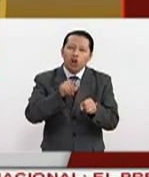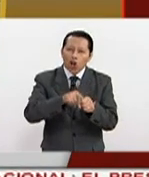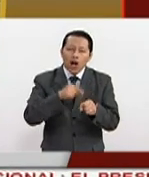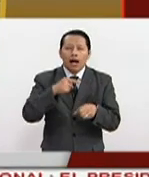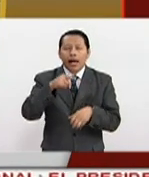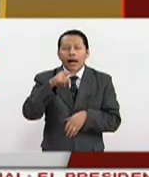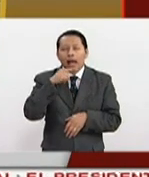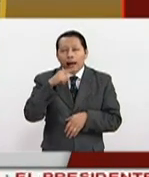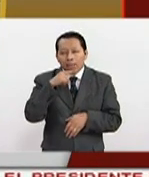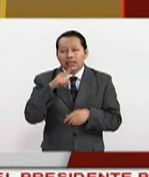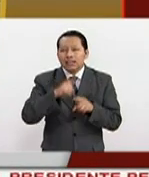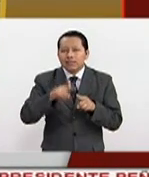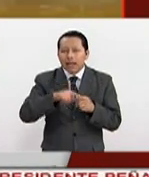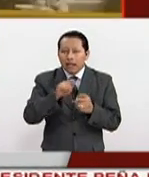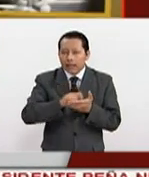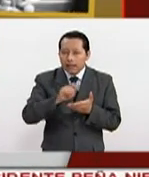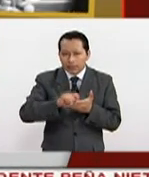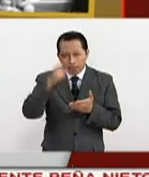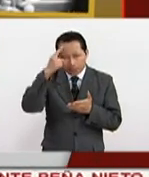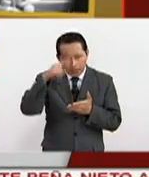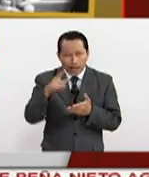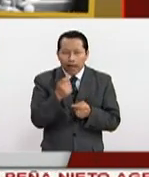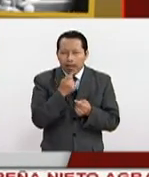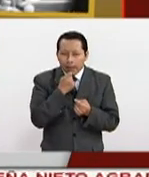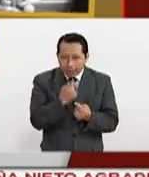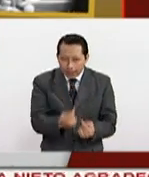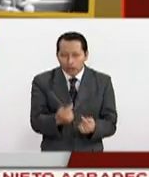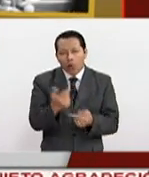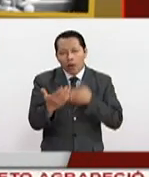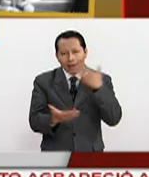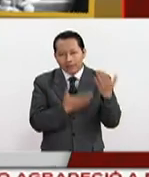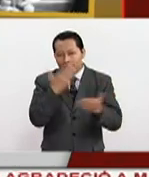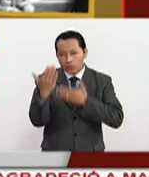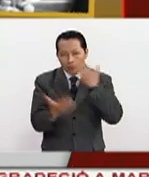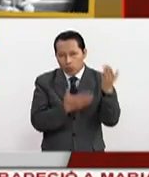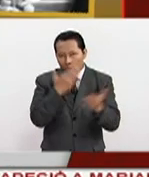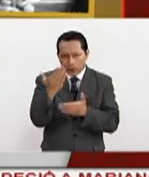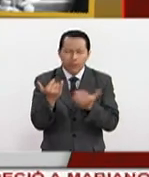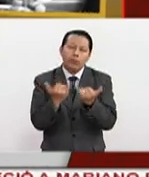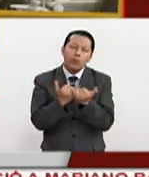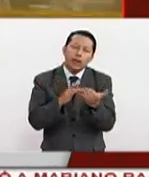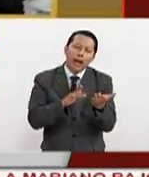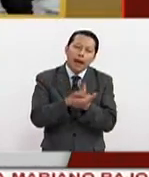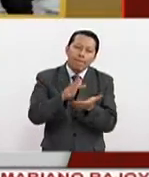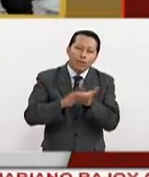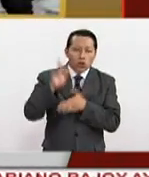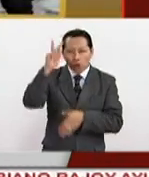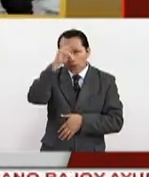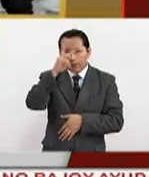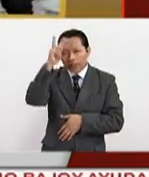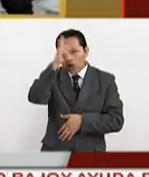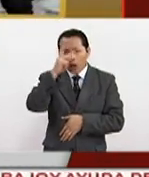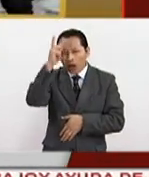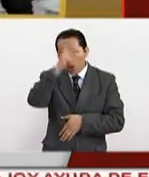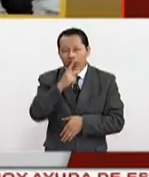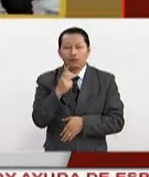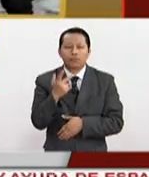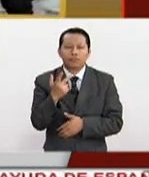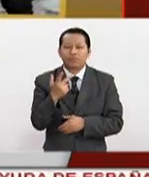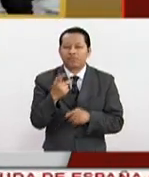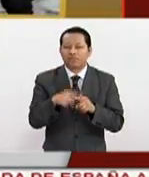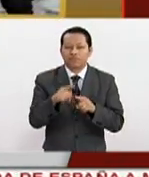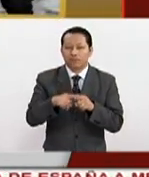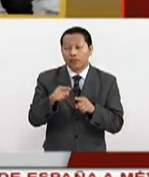lo que necesiten los niños para poder estudiar, y además les están dando apoyo psicológico y lo que